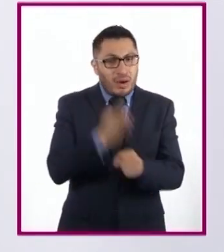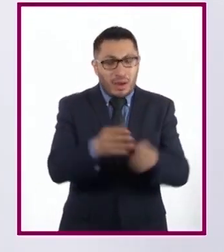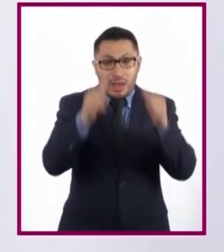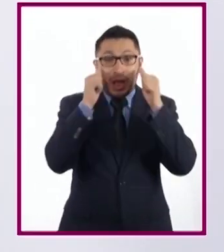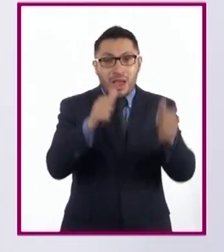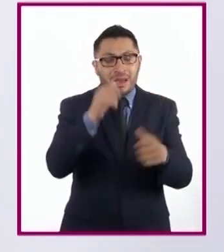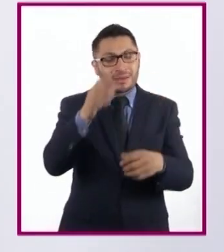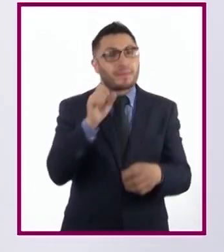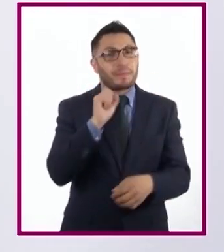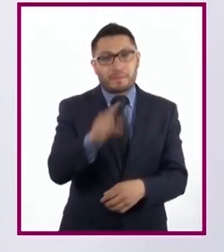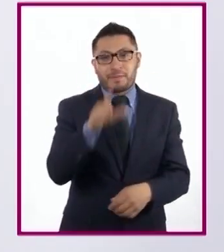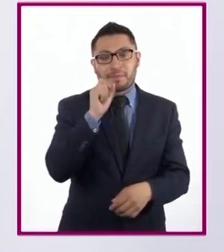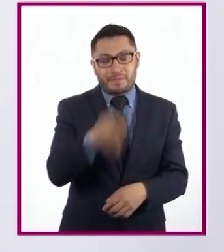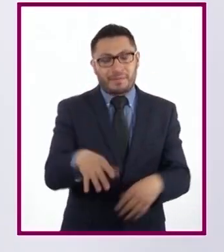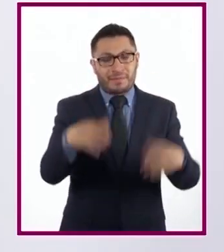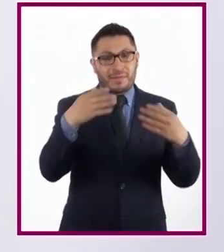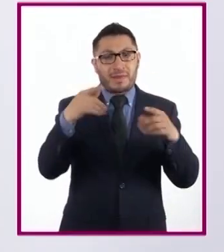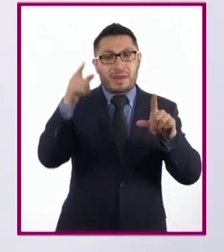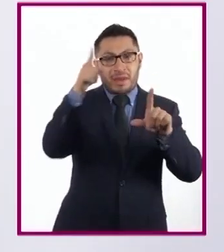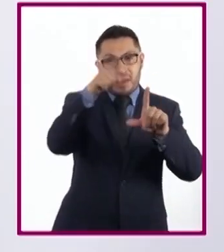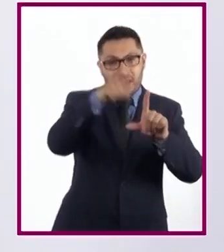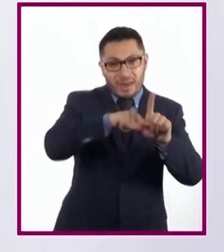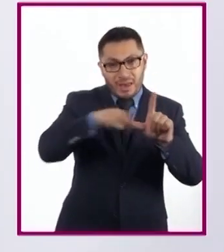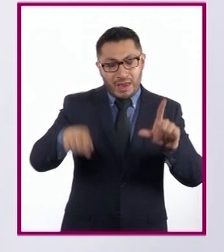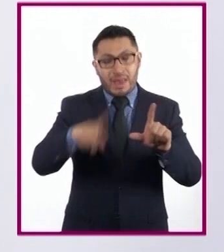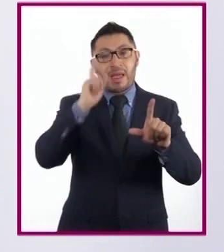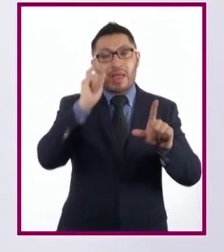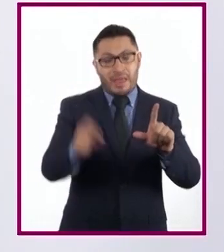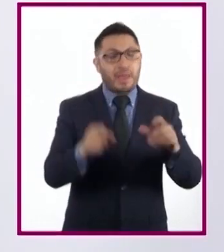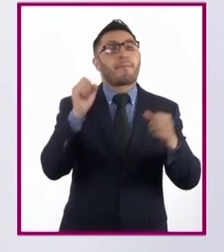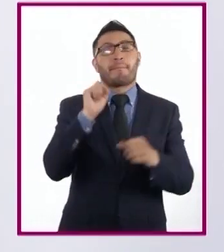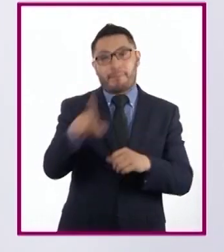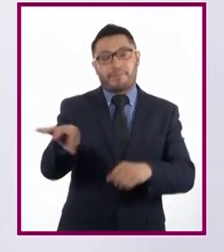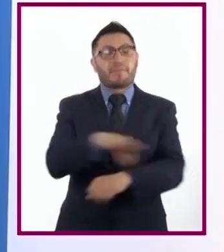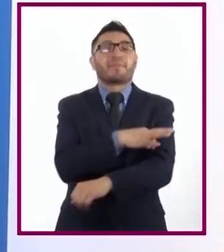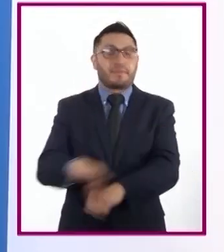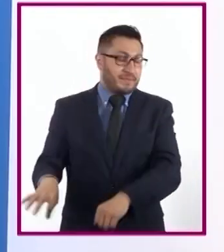que tienen la misma apertura. Esto significa que miden lo mismo.